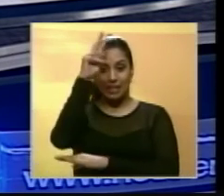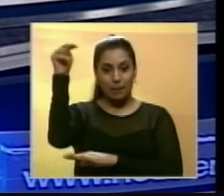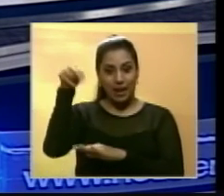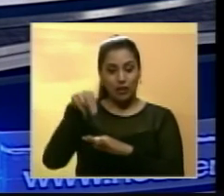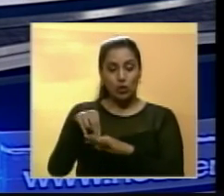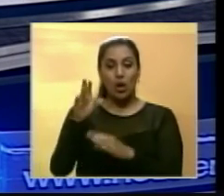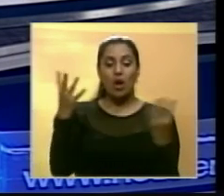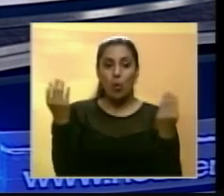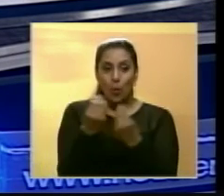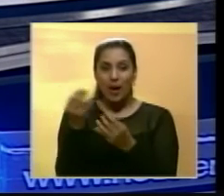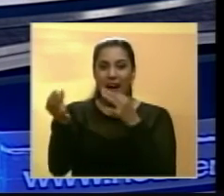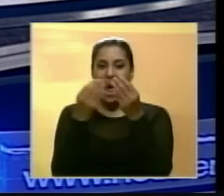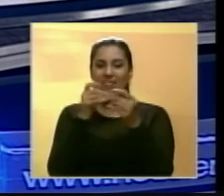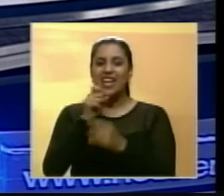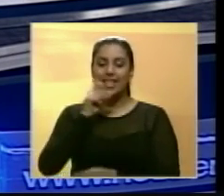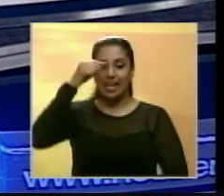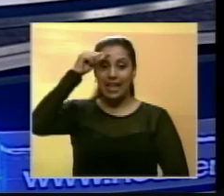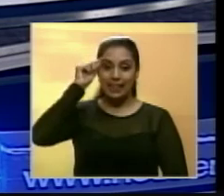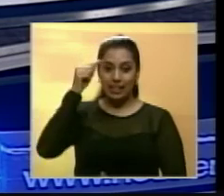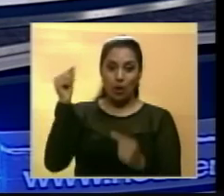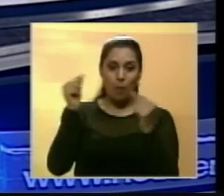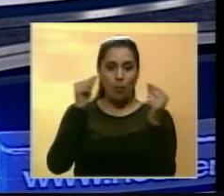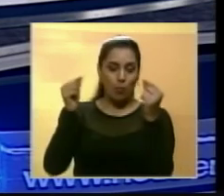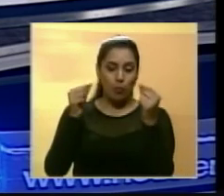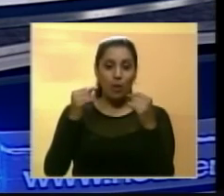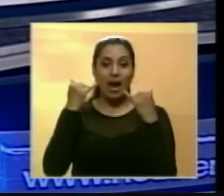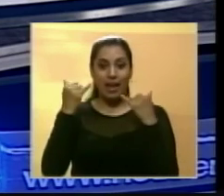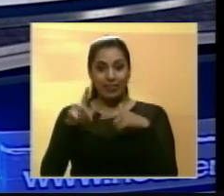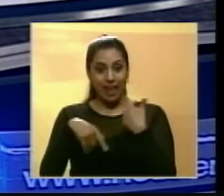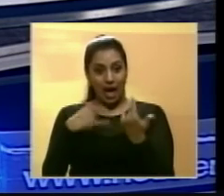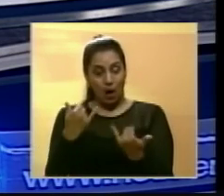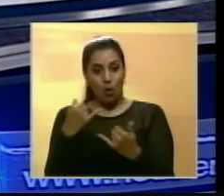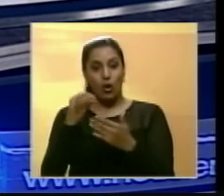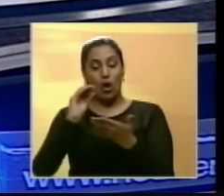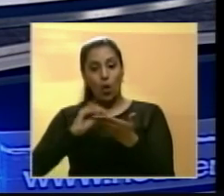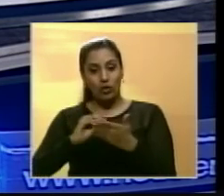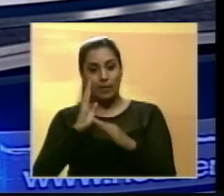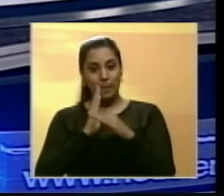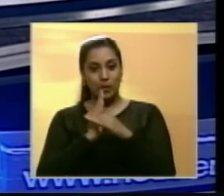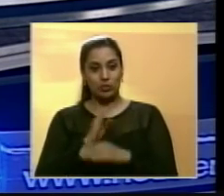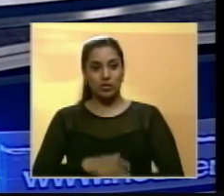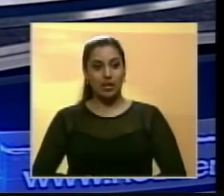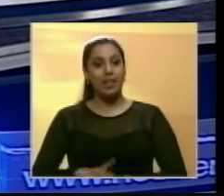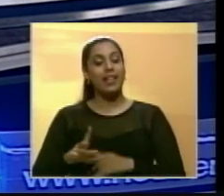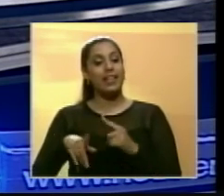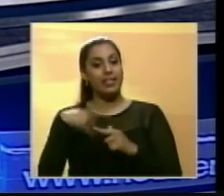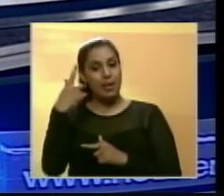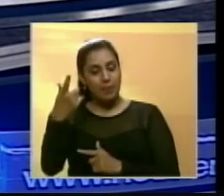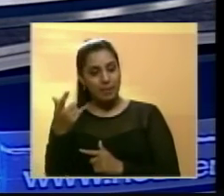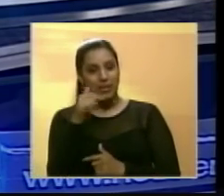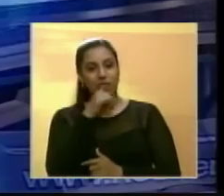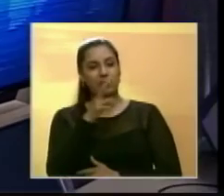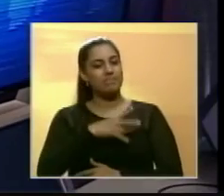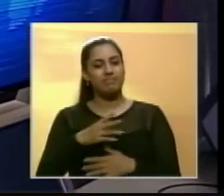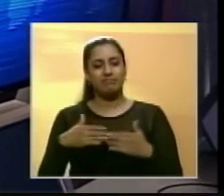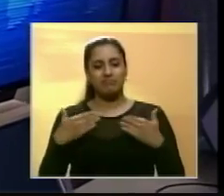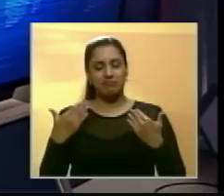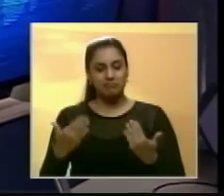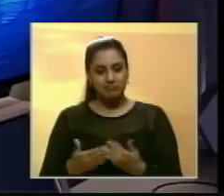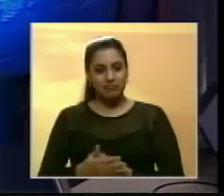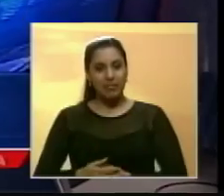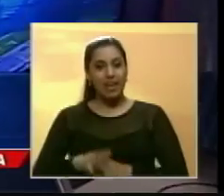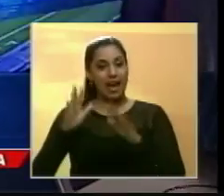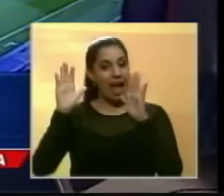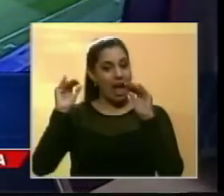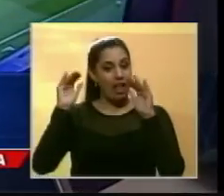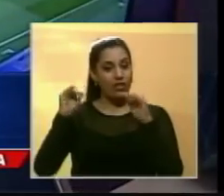Nacional, estará conversando pues con Rina Yepes. Vamos entonces a la pausa. Así es, y más adelante en Noticiero Venevisión.